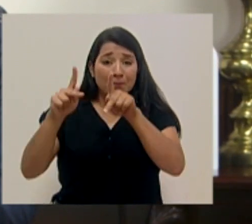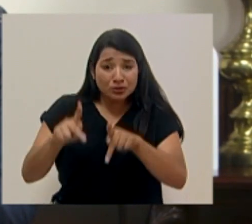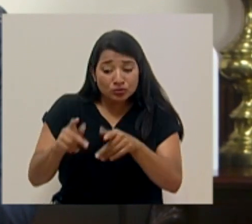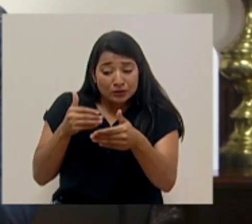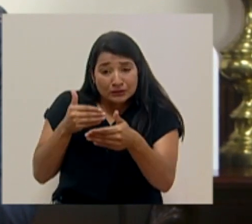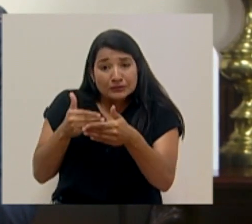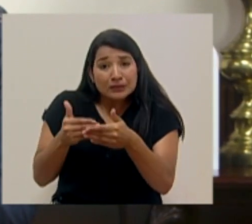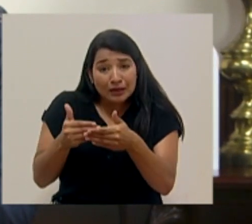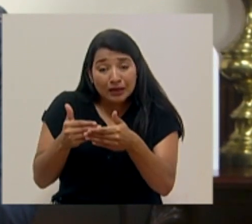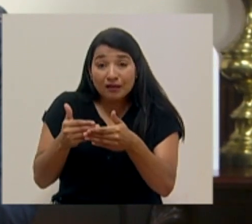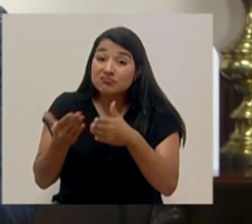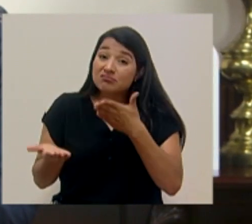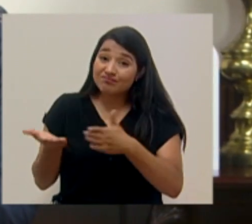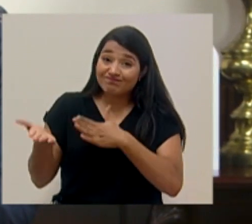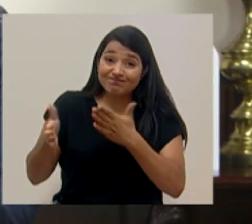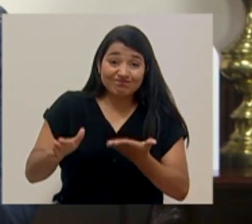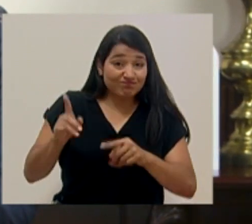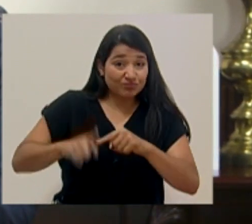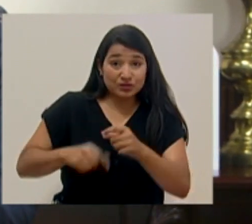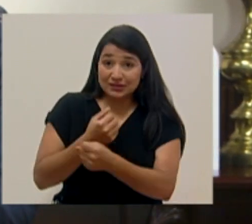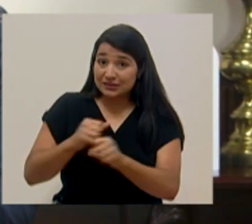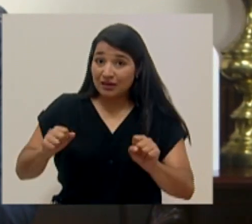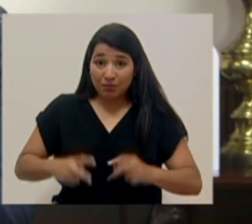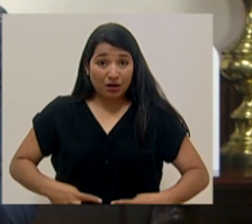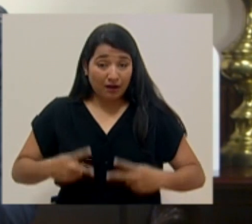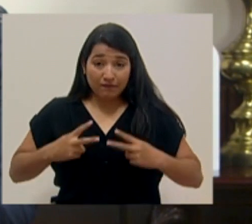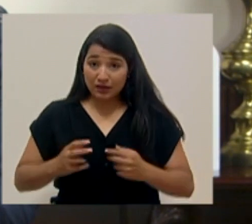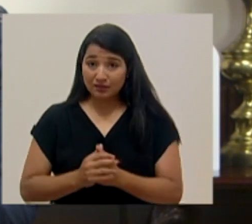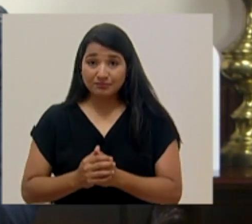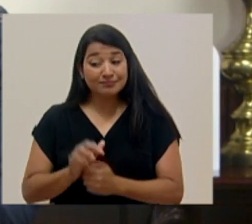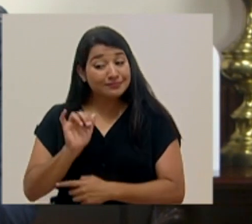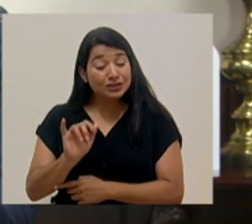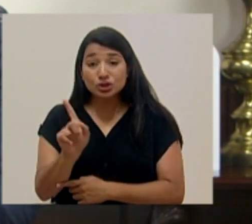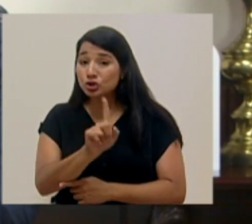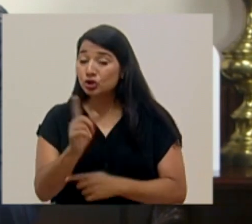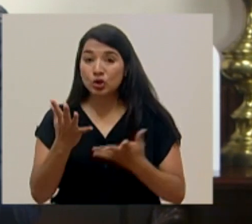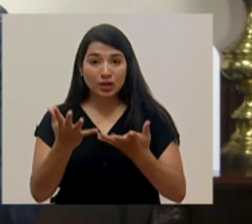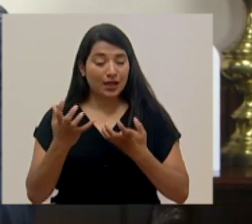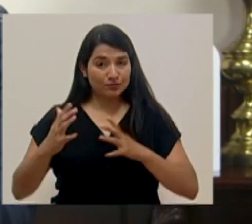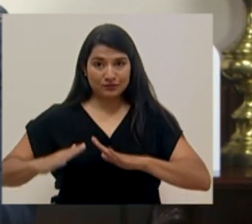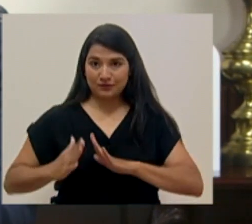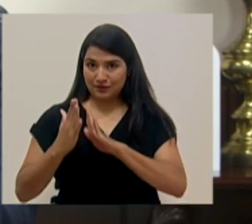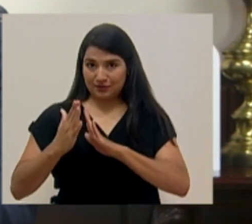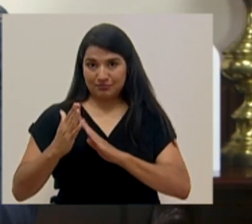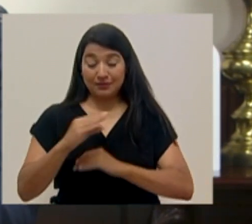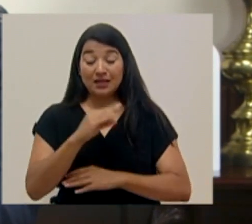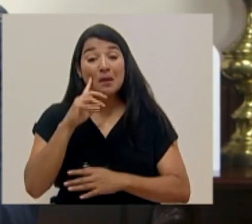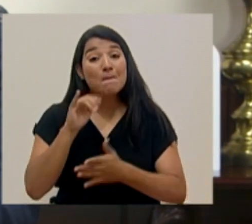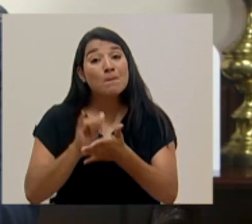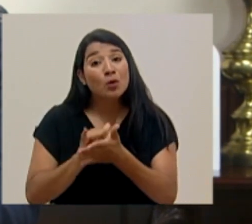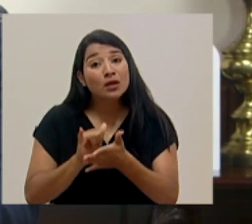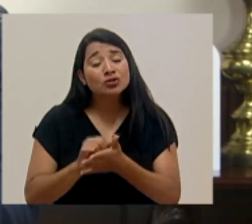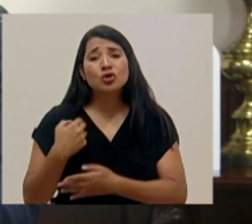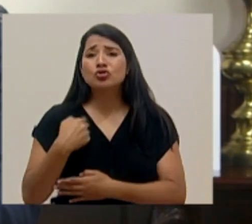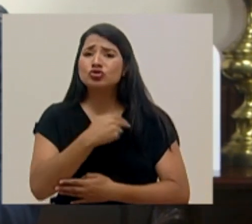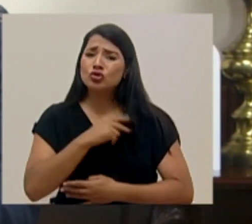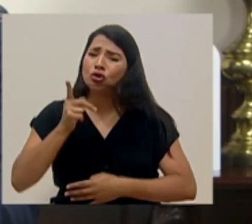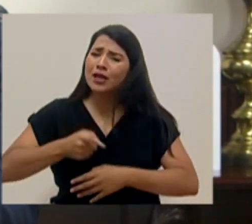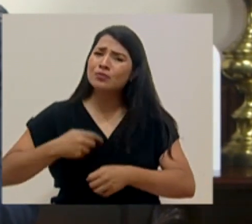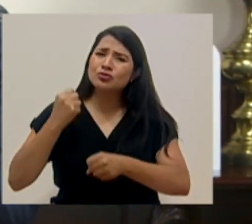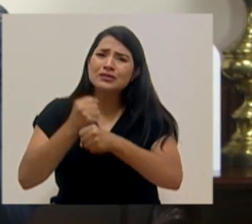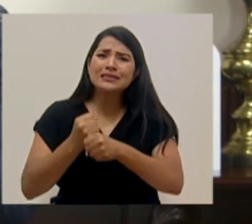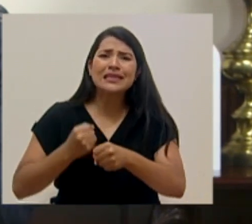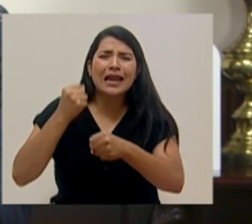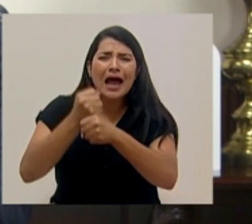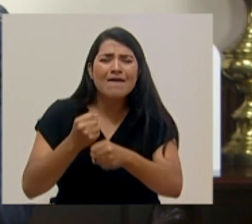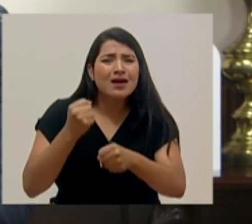vida. Este es un dilema que nadie quiere enfrentar y por eso tenemos que trabajar todas